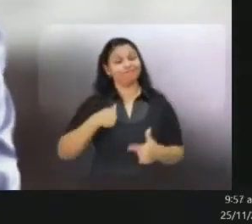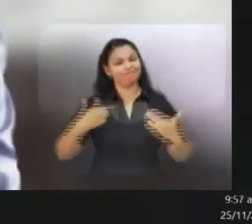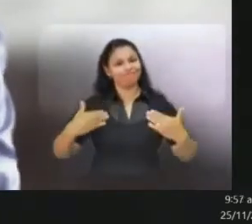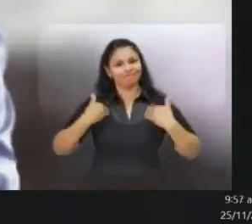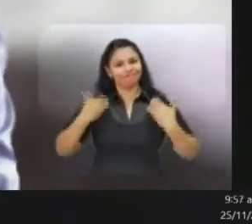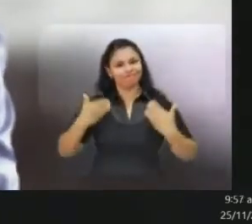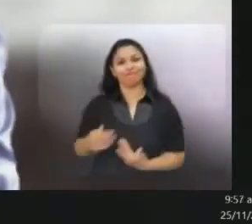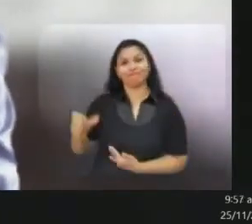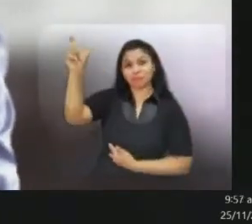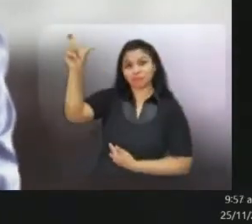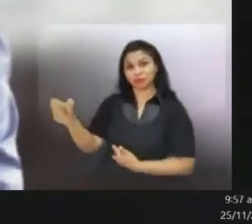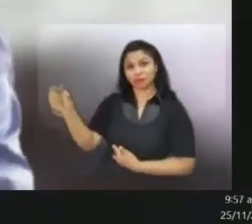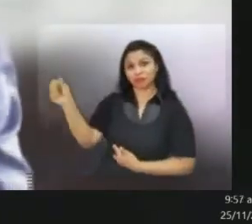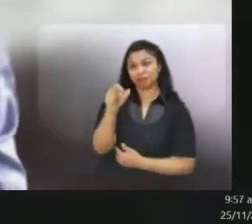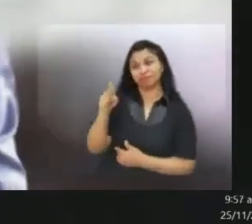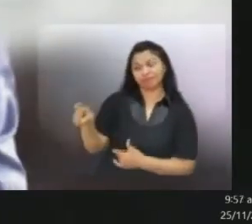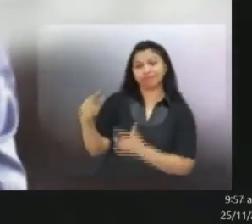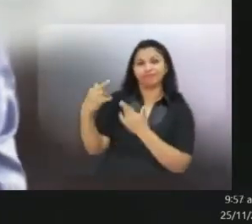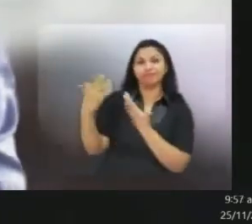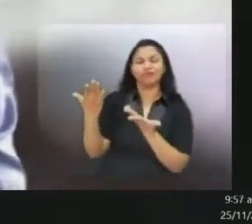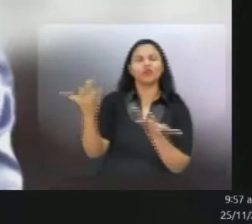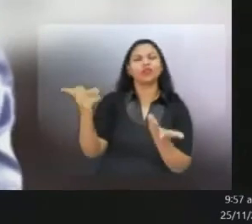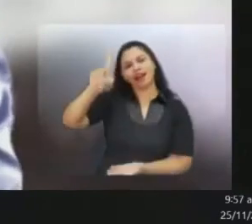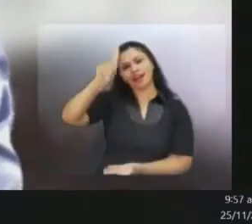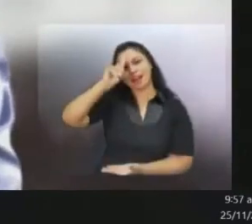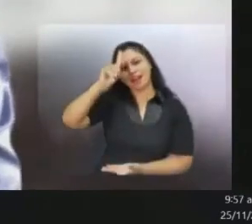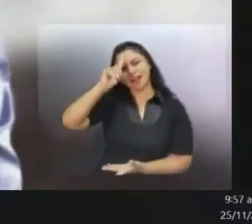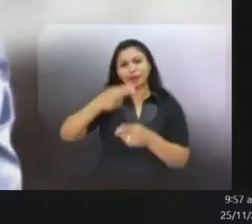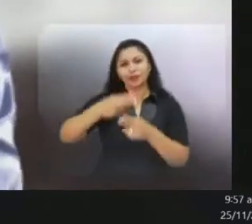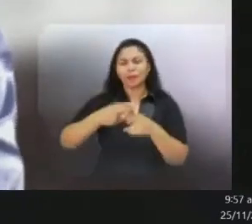al regulador alemán, que es muy difícil de pronunciar, el